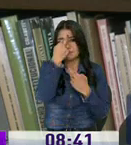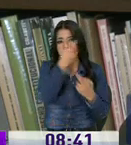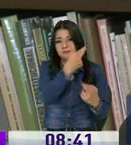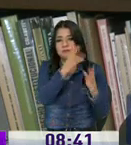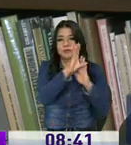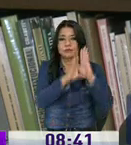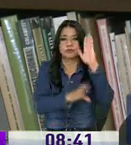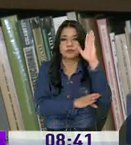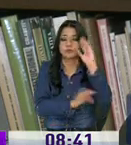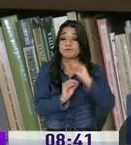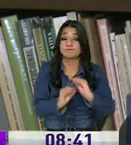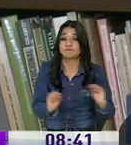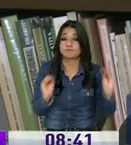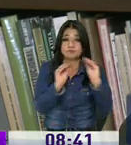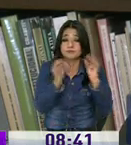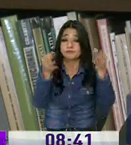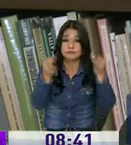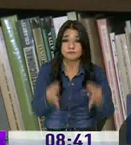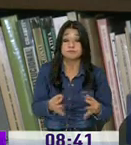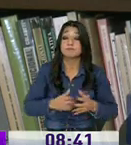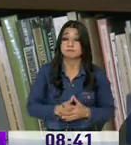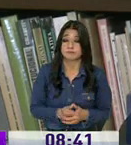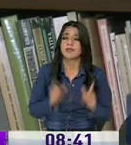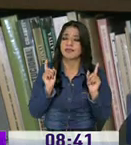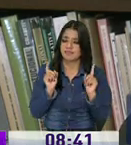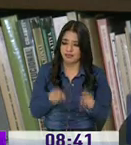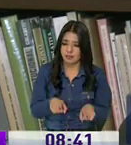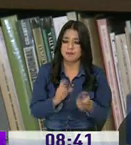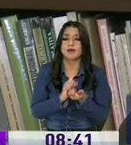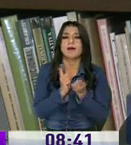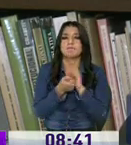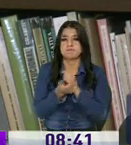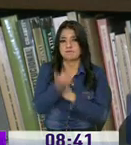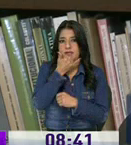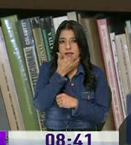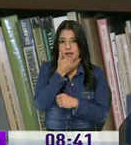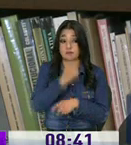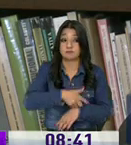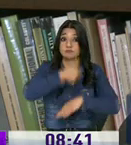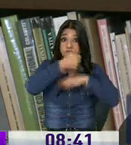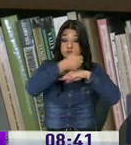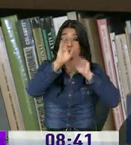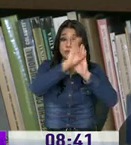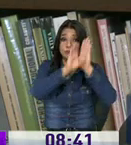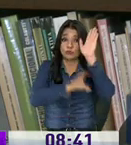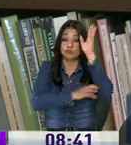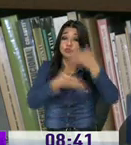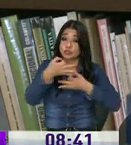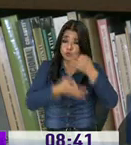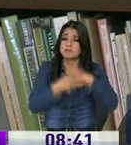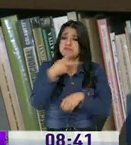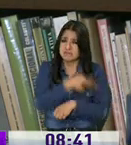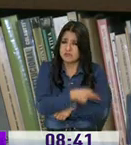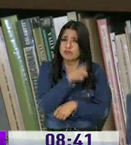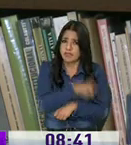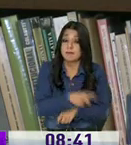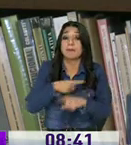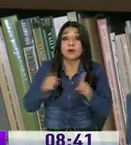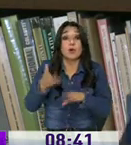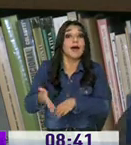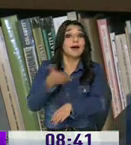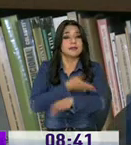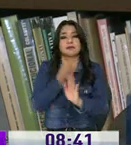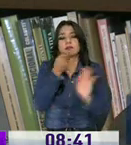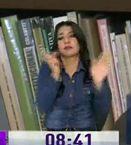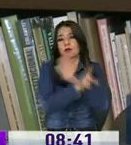de inconstitucionalidad formal que deberá ser corregido por la Corte Constitucional en su momento a través de la